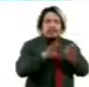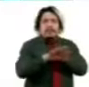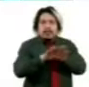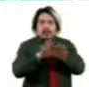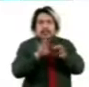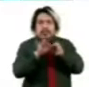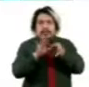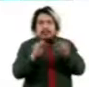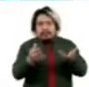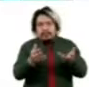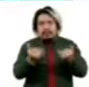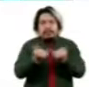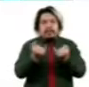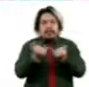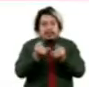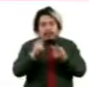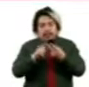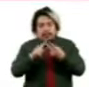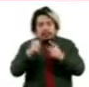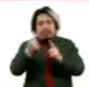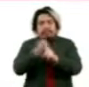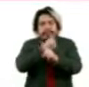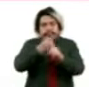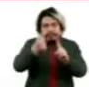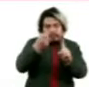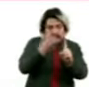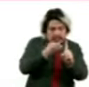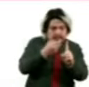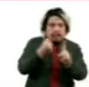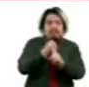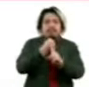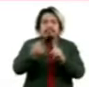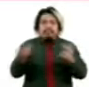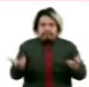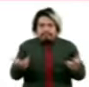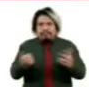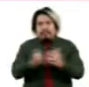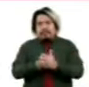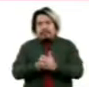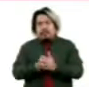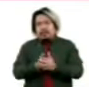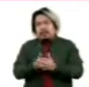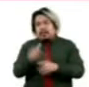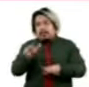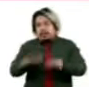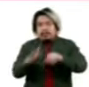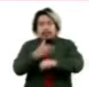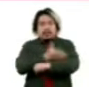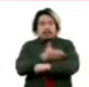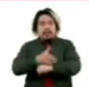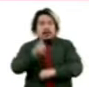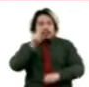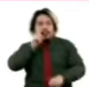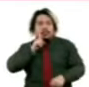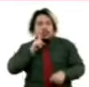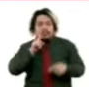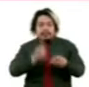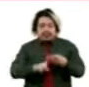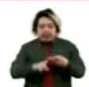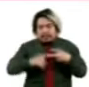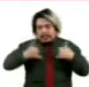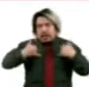Y también hablar de las violencias, de la violencia hacia nuestras compañeras, hacia